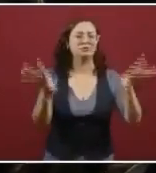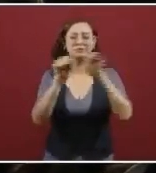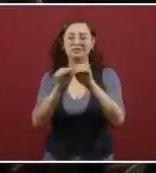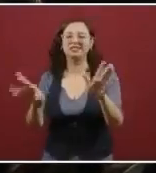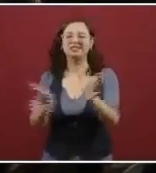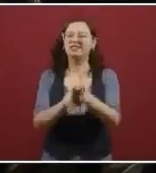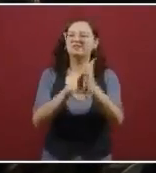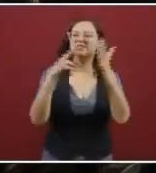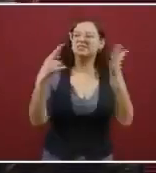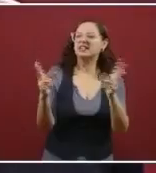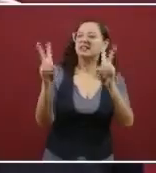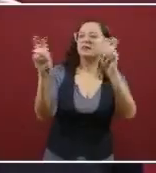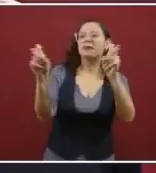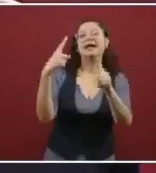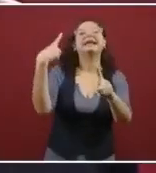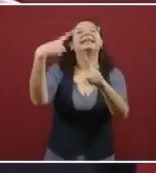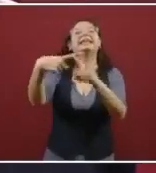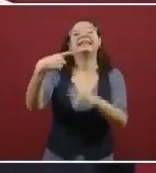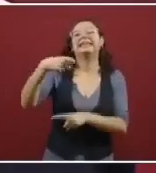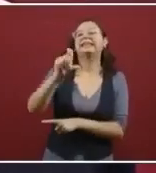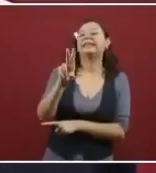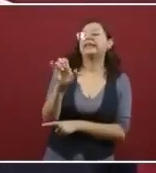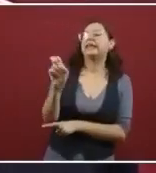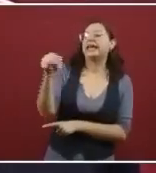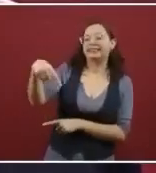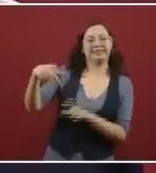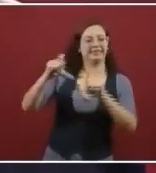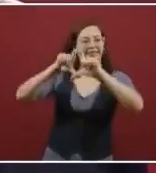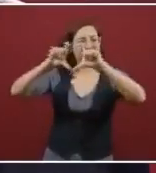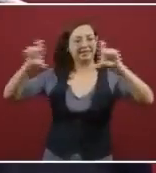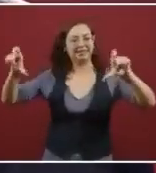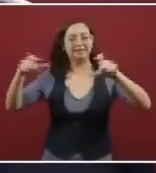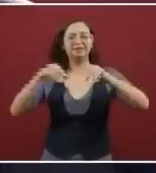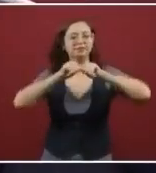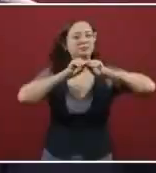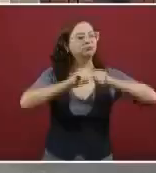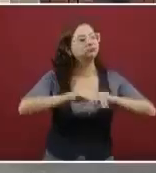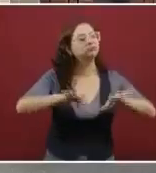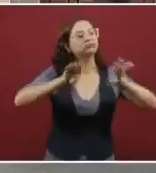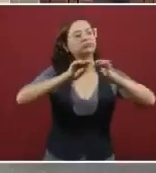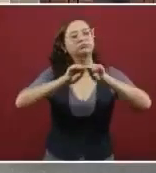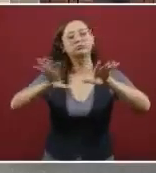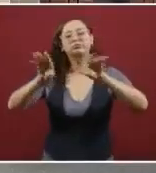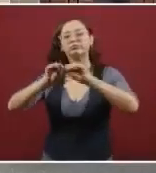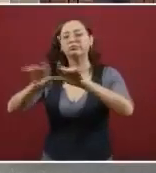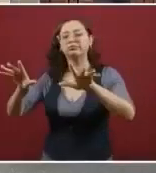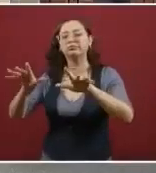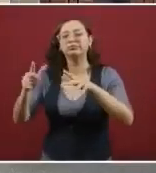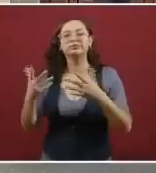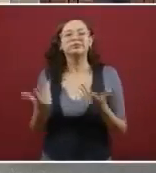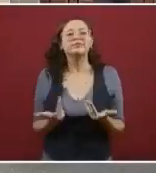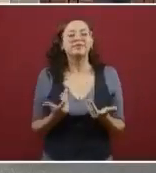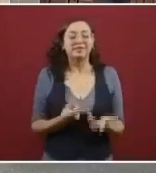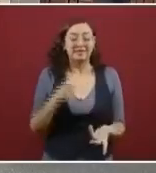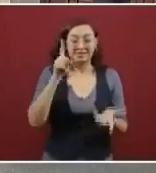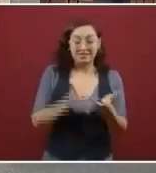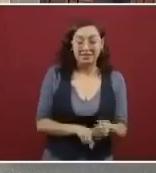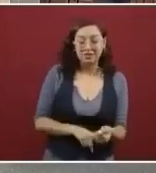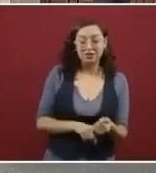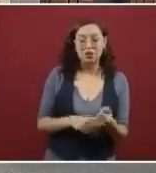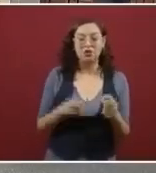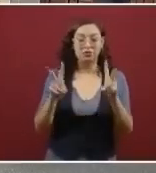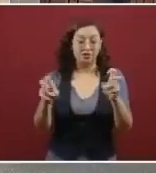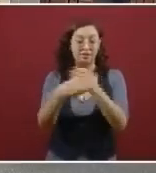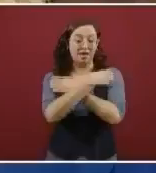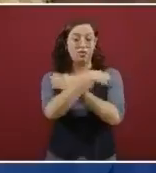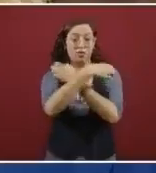Quién, ¿no? Y lo más lamentable fue que se publicaban la campaña de la reforma